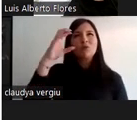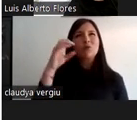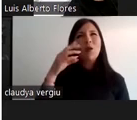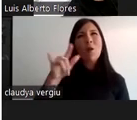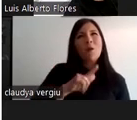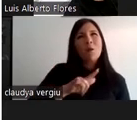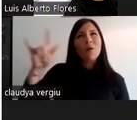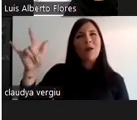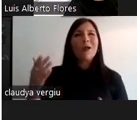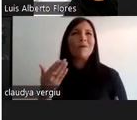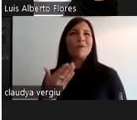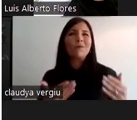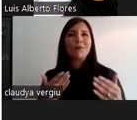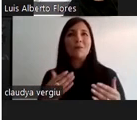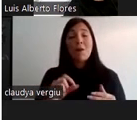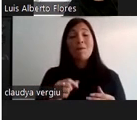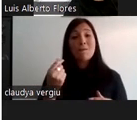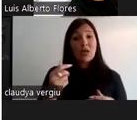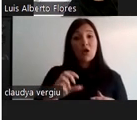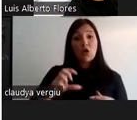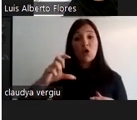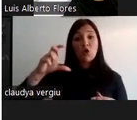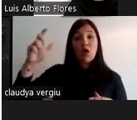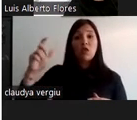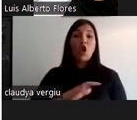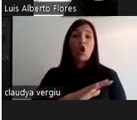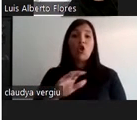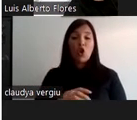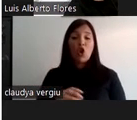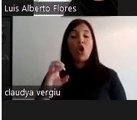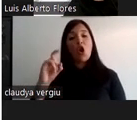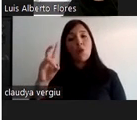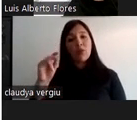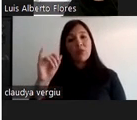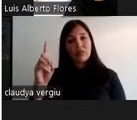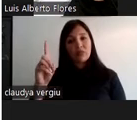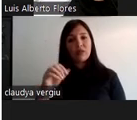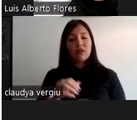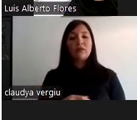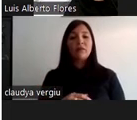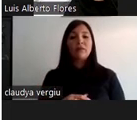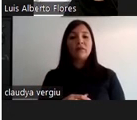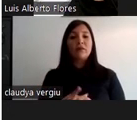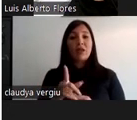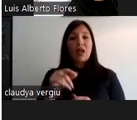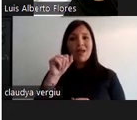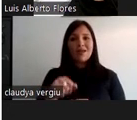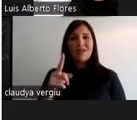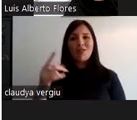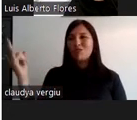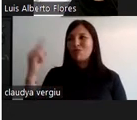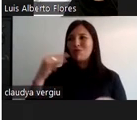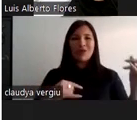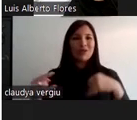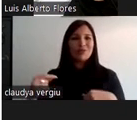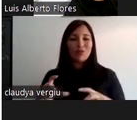conforme como estamos viendo está mejorando mucho el control del no solo en nuestro país sino a nivel internacional y es ahí donde el turismo receptivo también